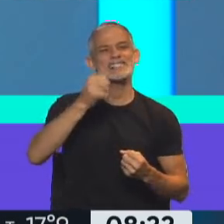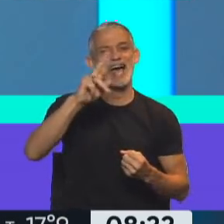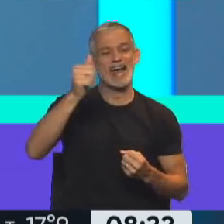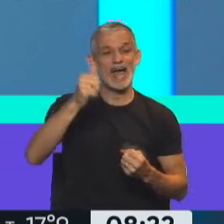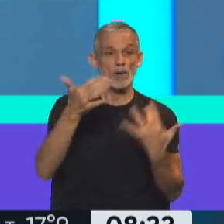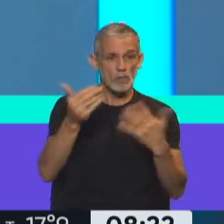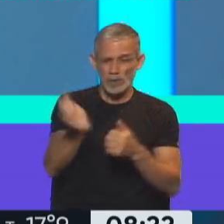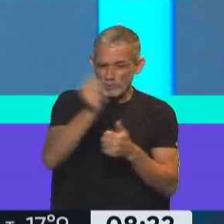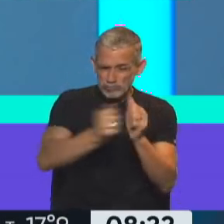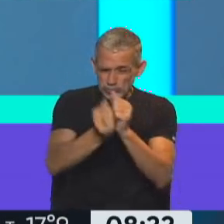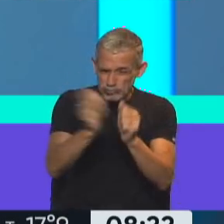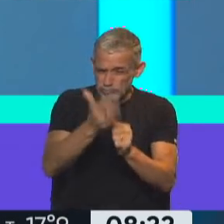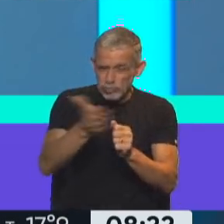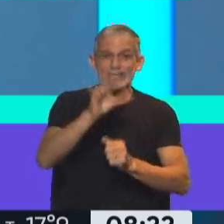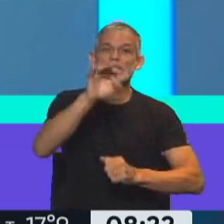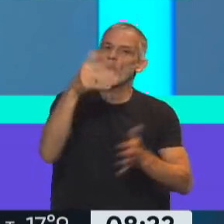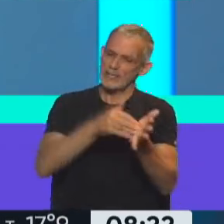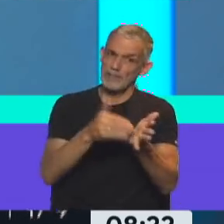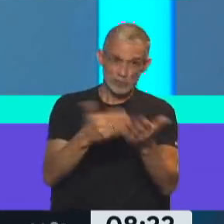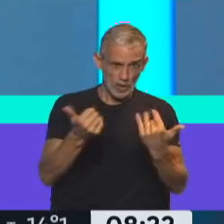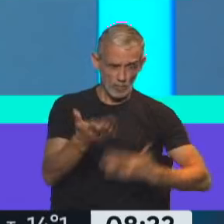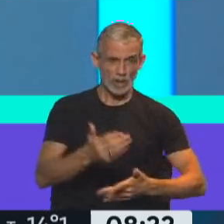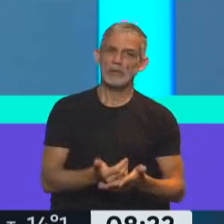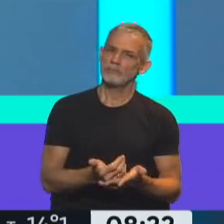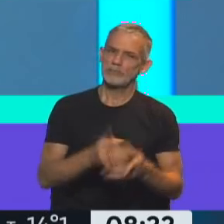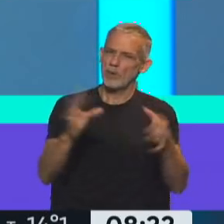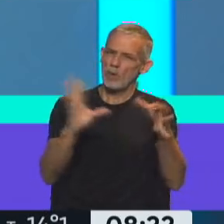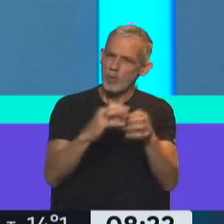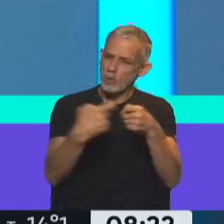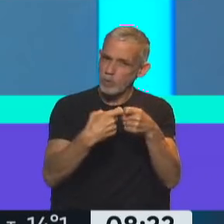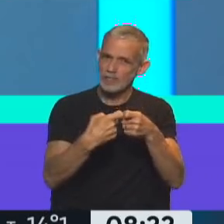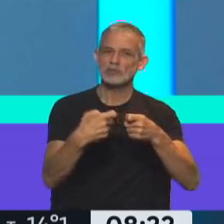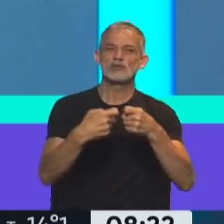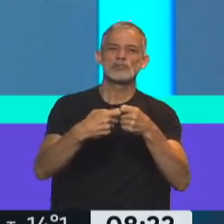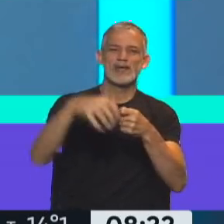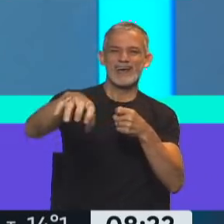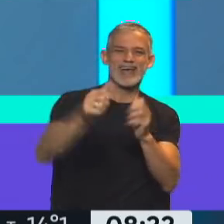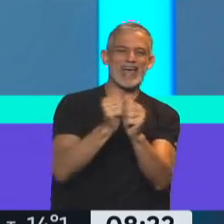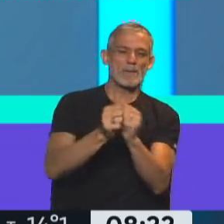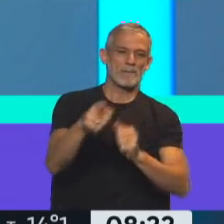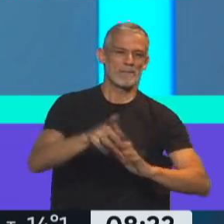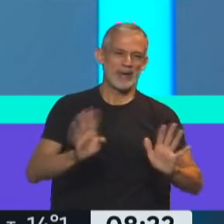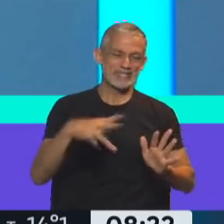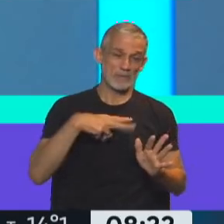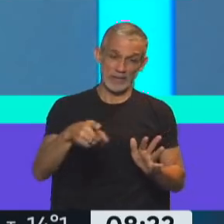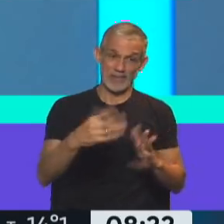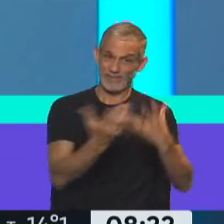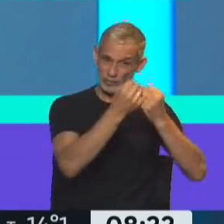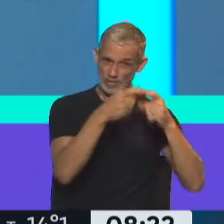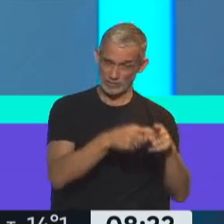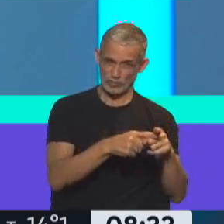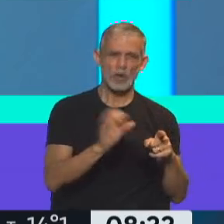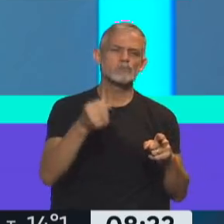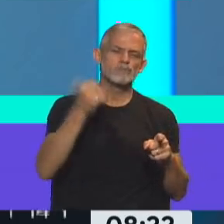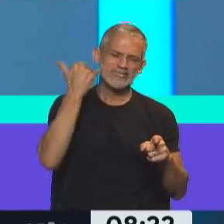50 millones de dosis, por ejemplo. Todas están asociadas con distintos... por ejemplo, esta fundación tiene